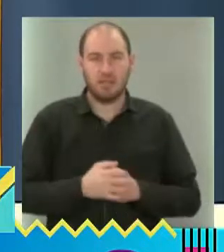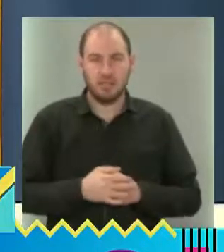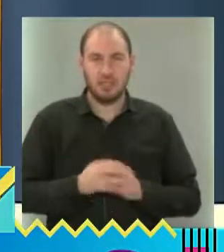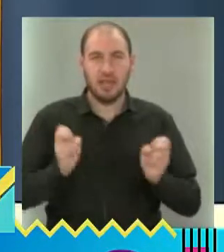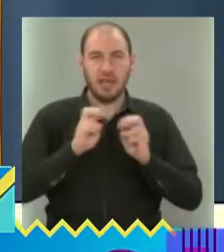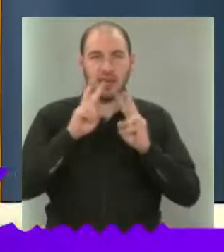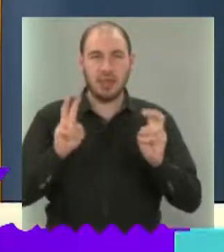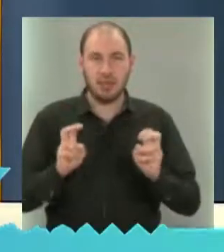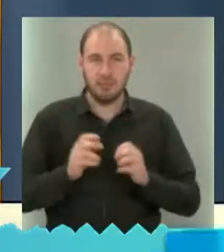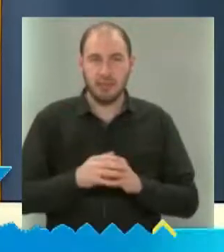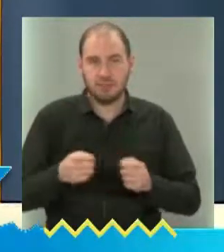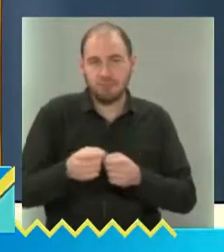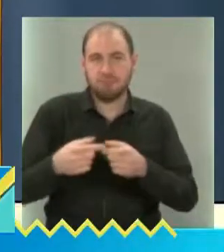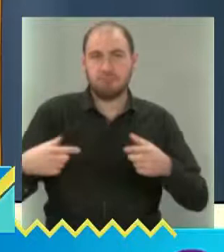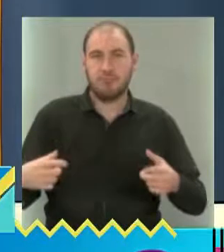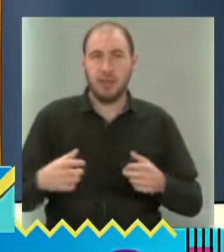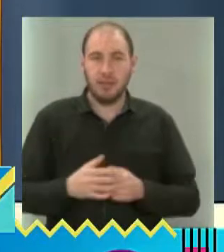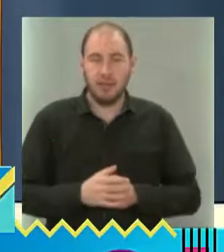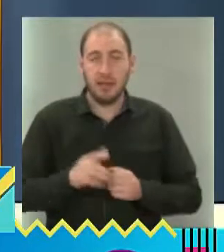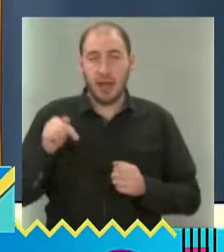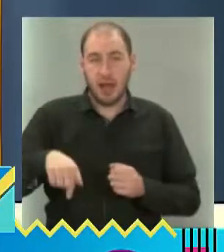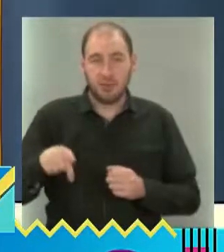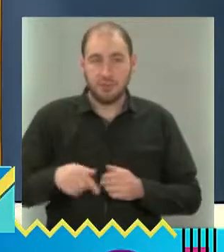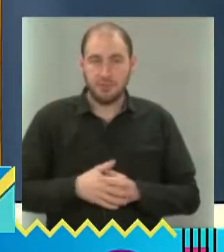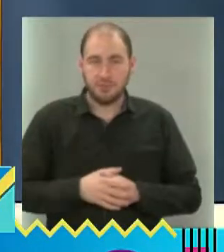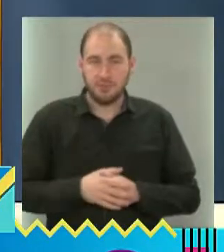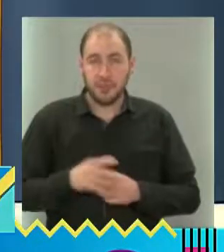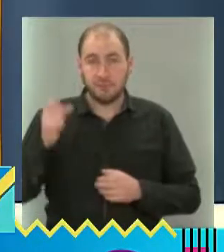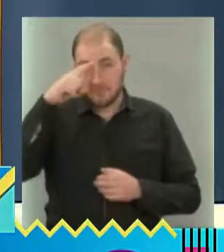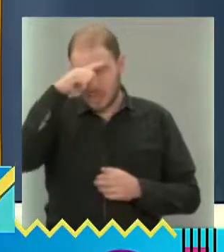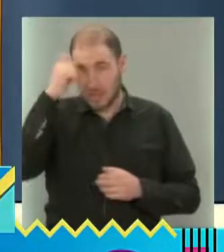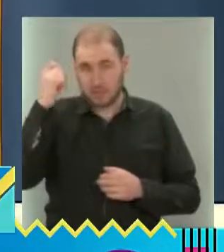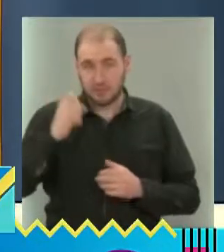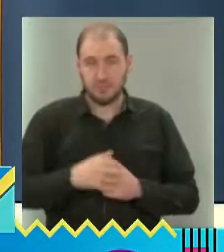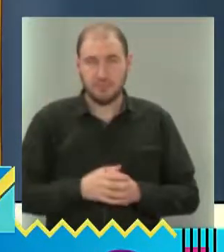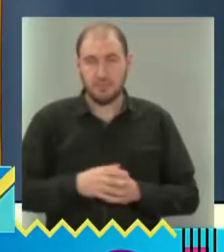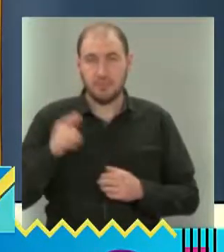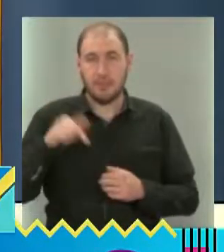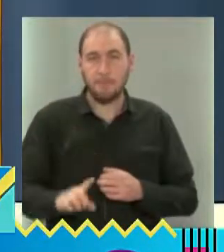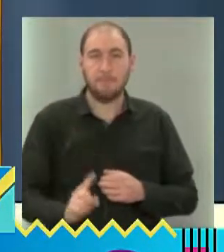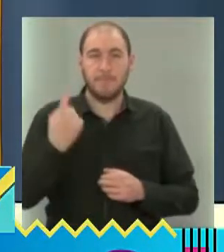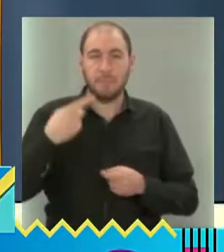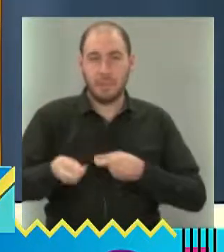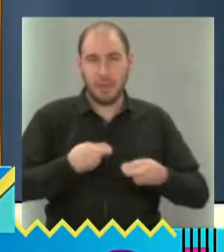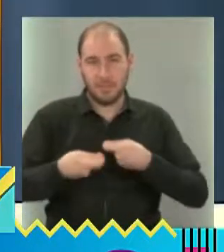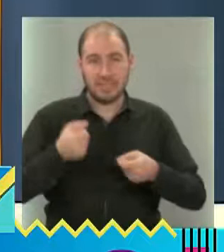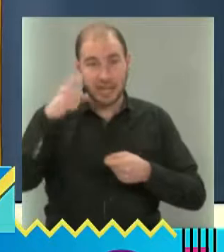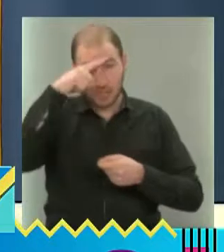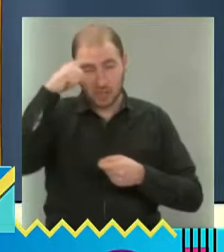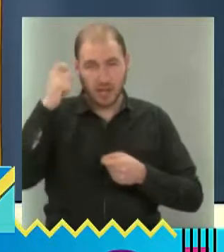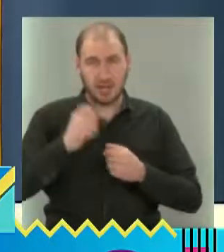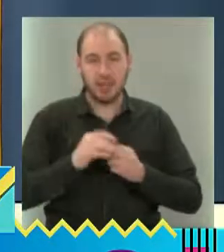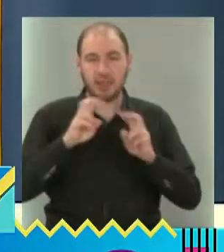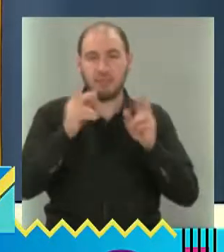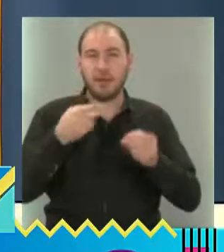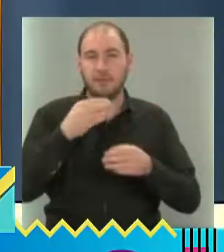tema crecimiento y hoy día la federación es la primera empresa a nivel nacional en volumen